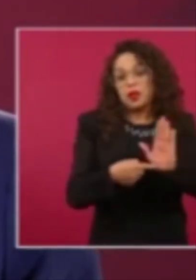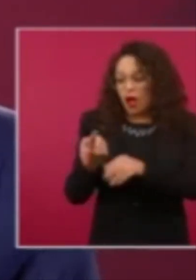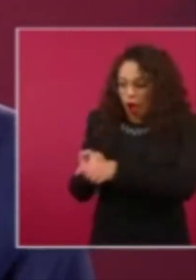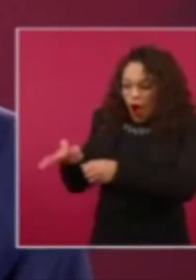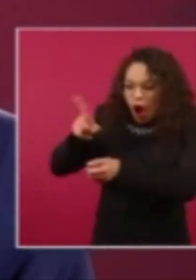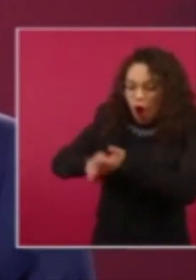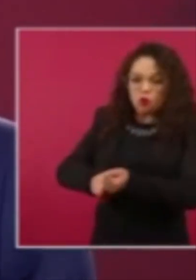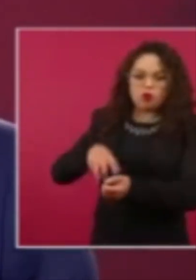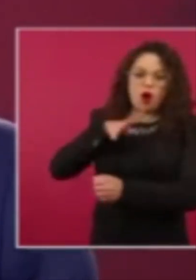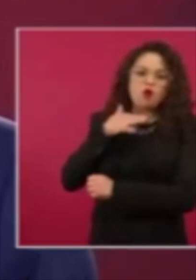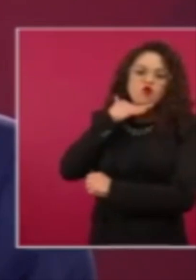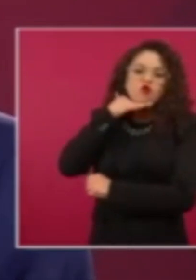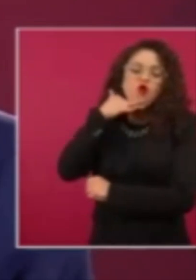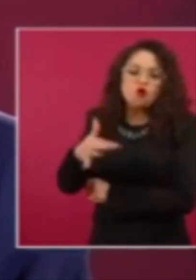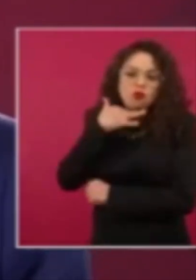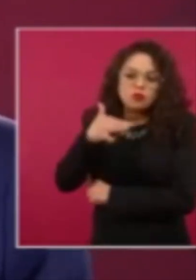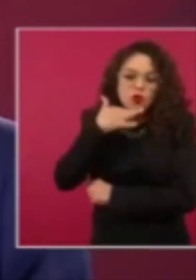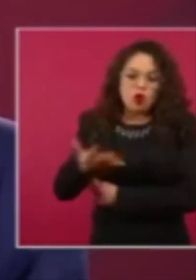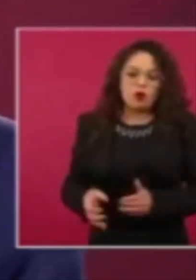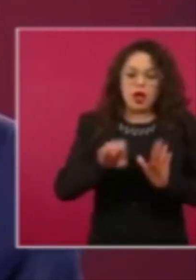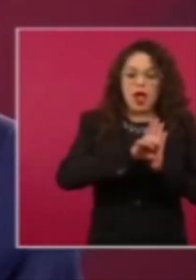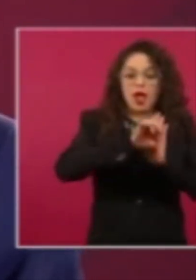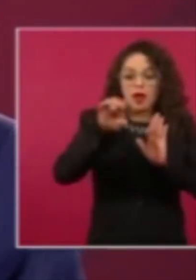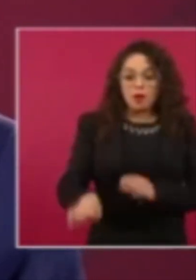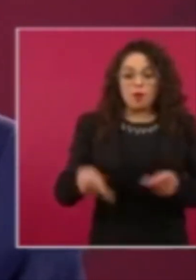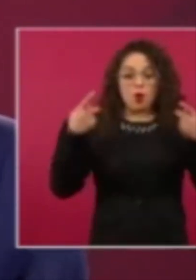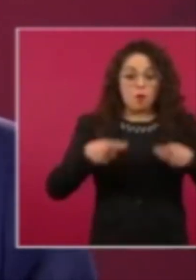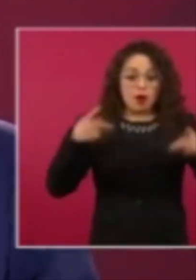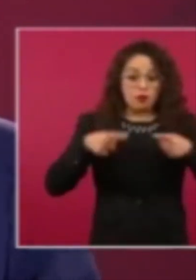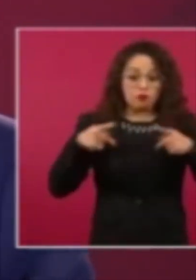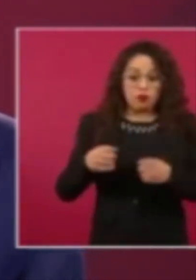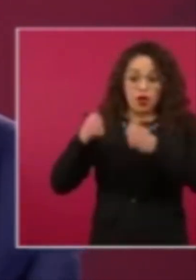como el liberar a presuntos delincuentes